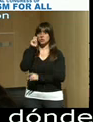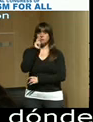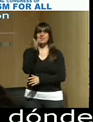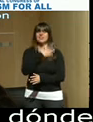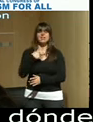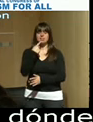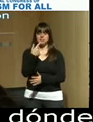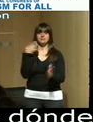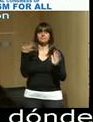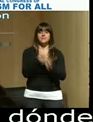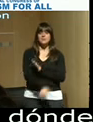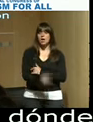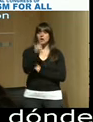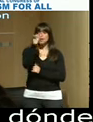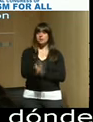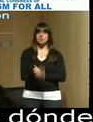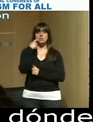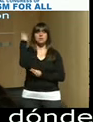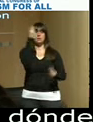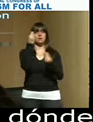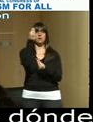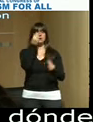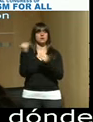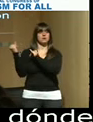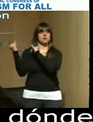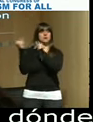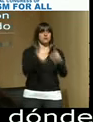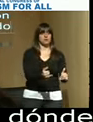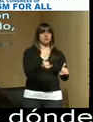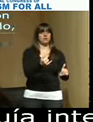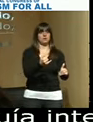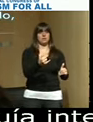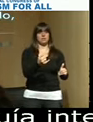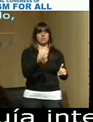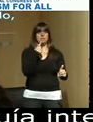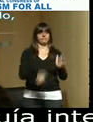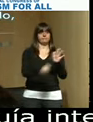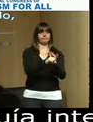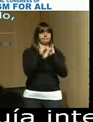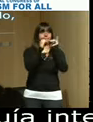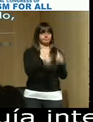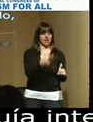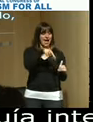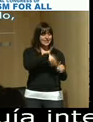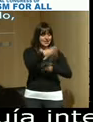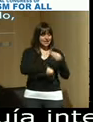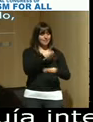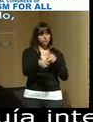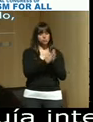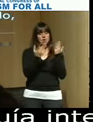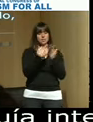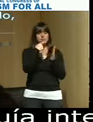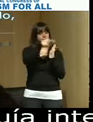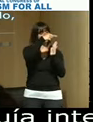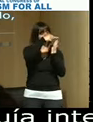mundo, cuando le marca un lugar, le marca el lugar donde puede ir. No, nosotros acá marcamos los lugares turísticos, que es la